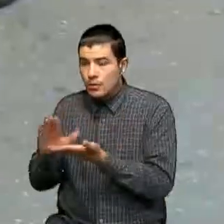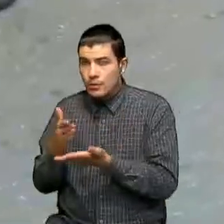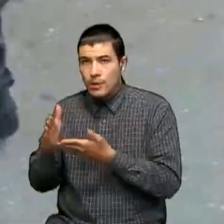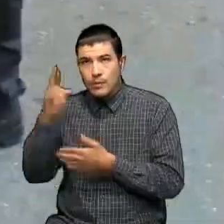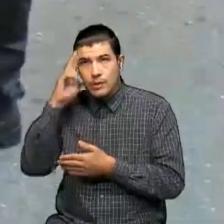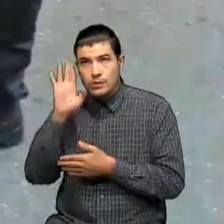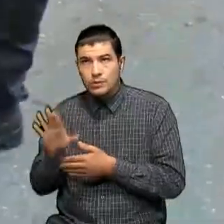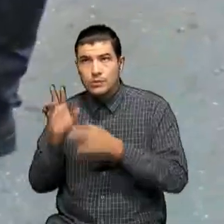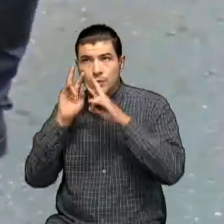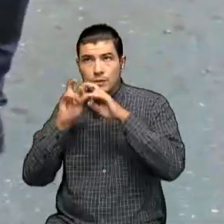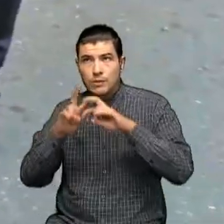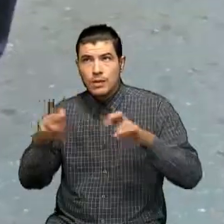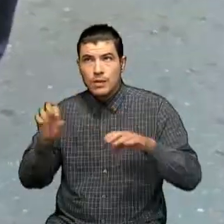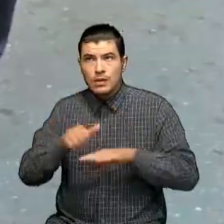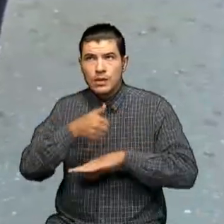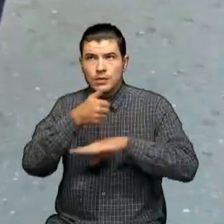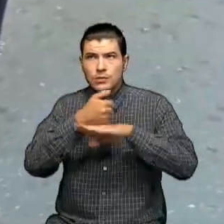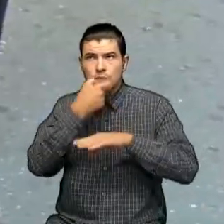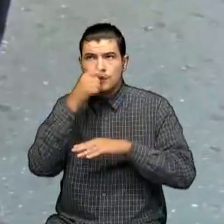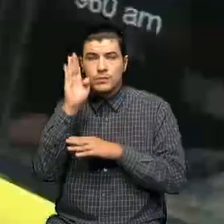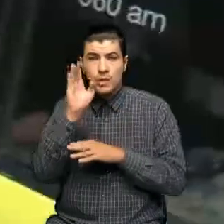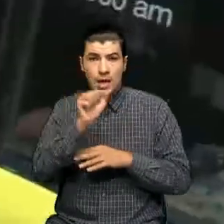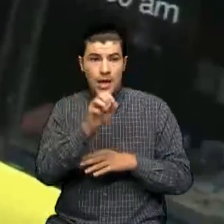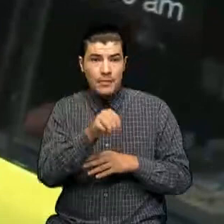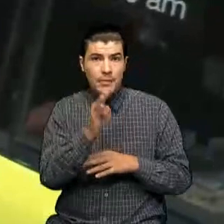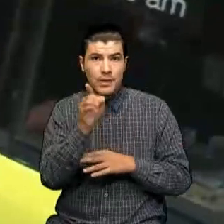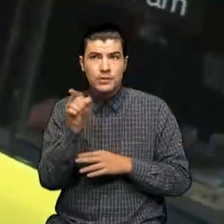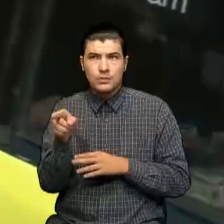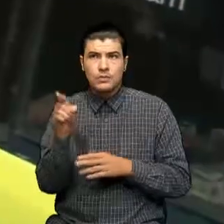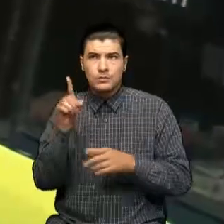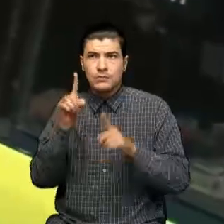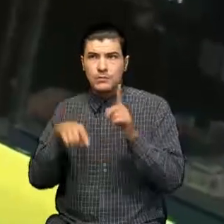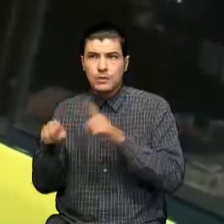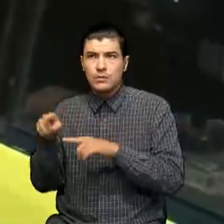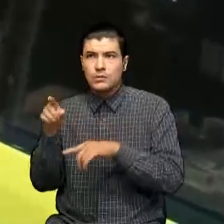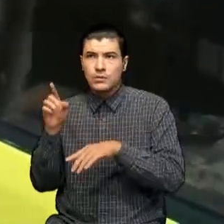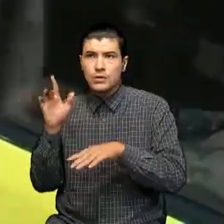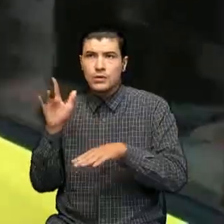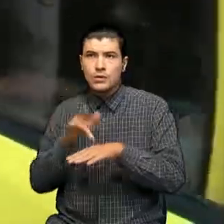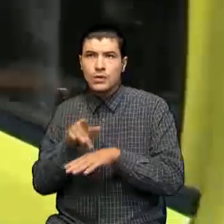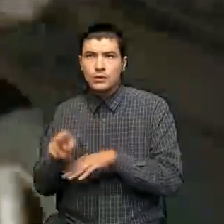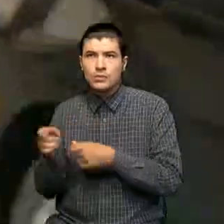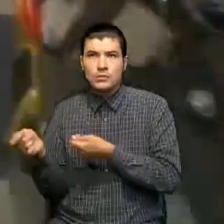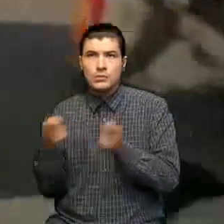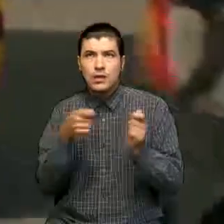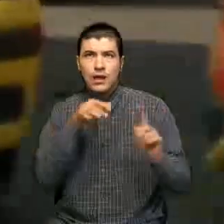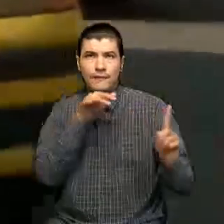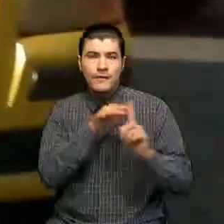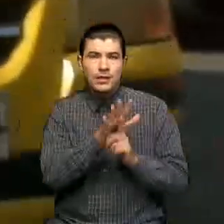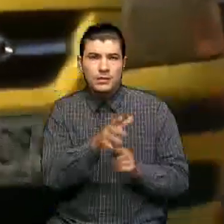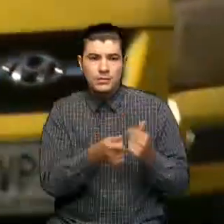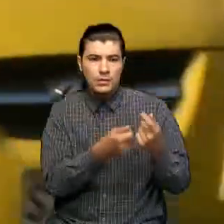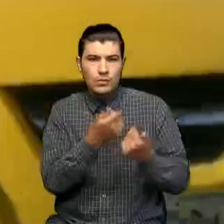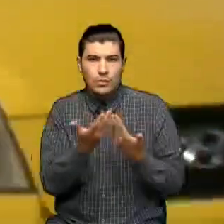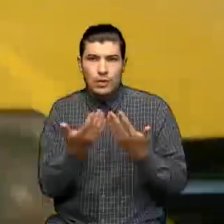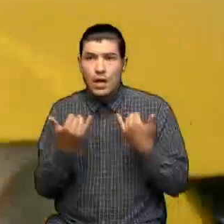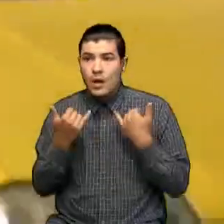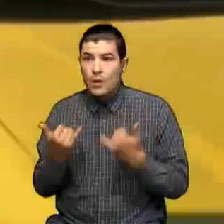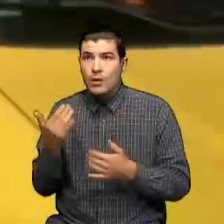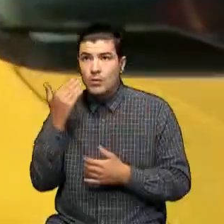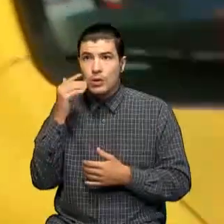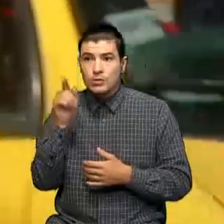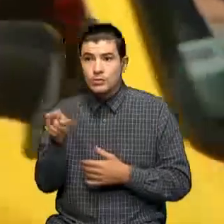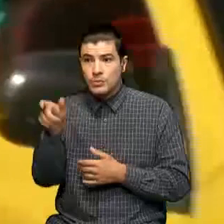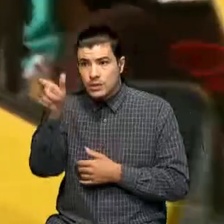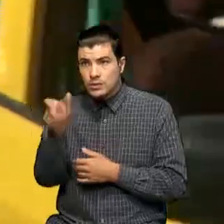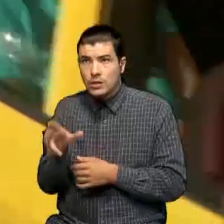que realizan la dirección de tránsito junto a la emv se procede a la inmovilización de sus vehículos afectando los económicamente entonces al pasajero